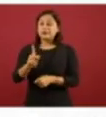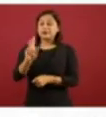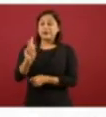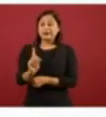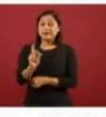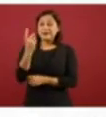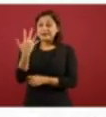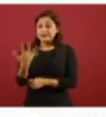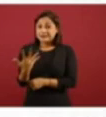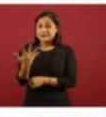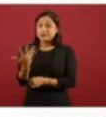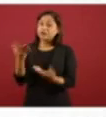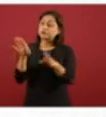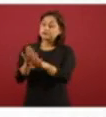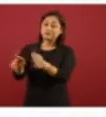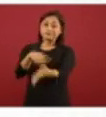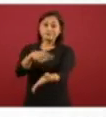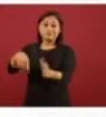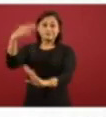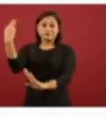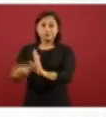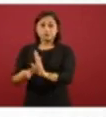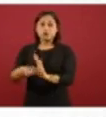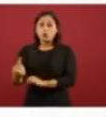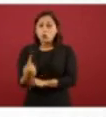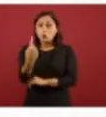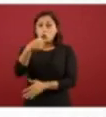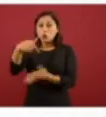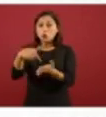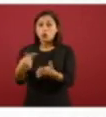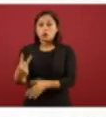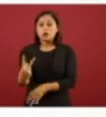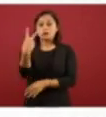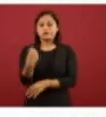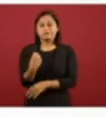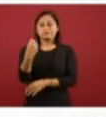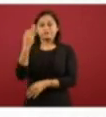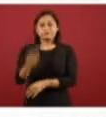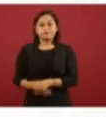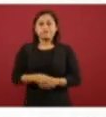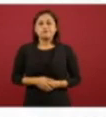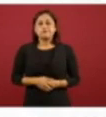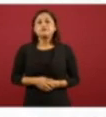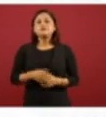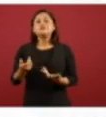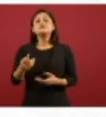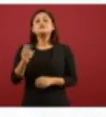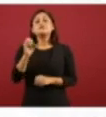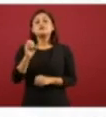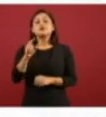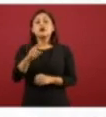35, 92%, una no se dejó verificar. Tuvimos cero inmovilizaciones de